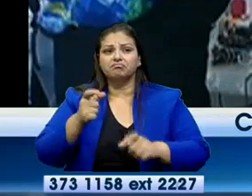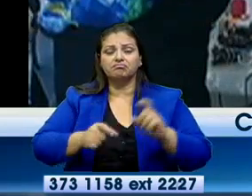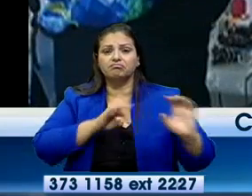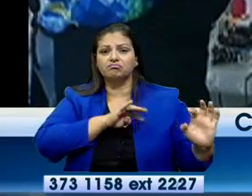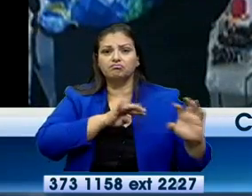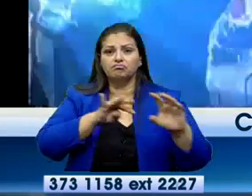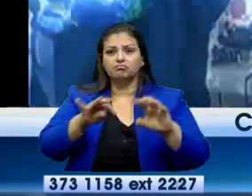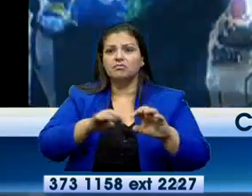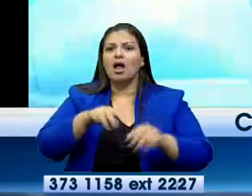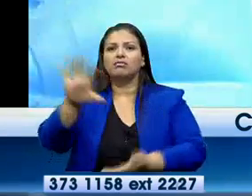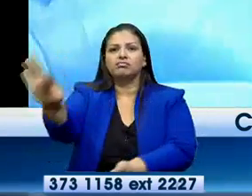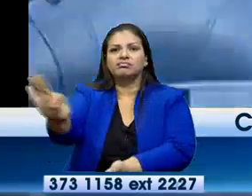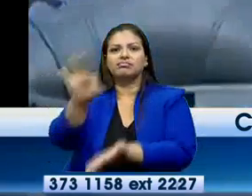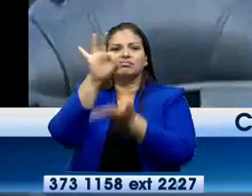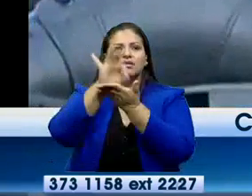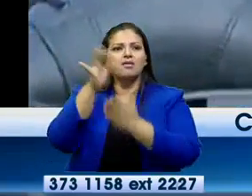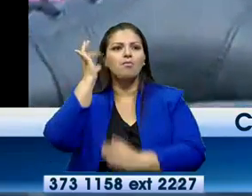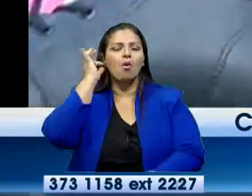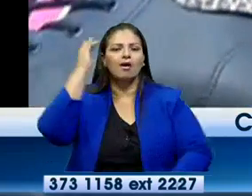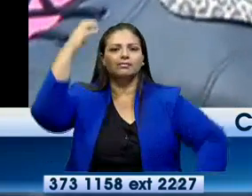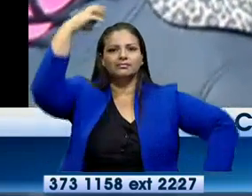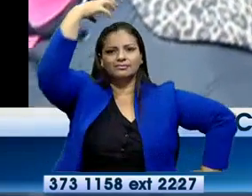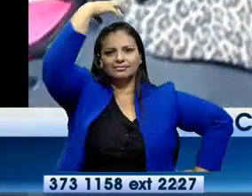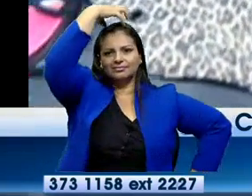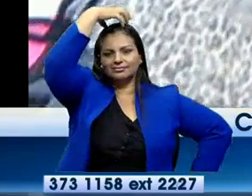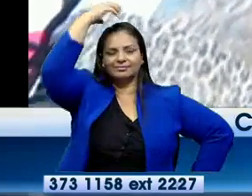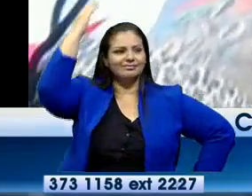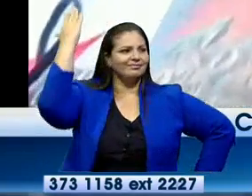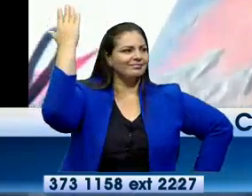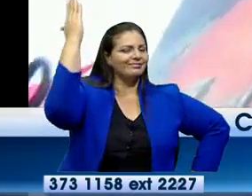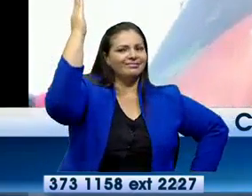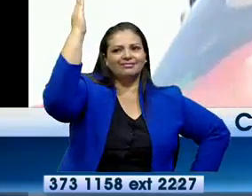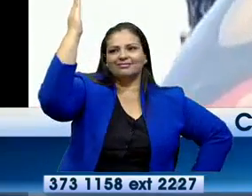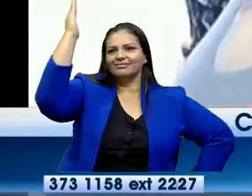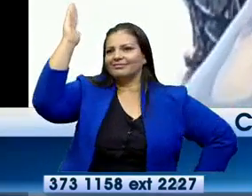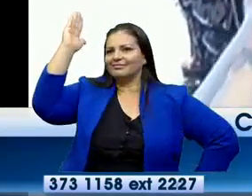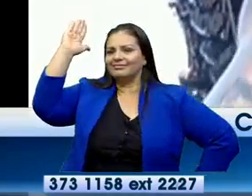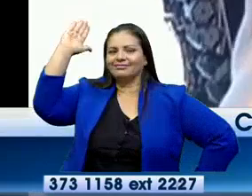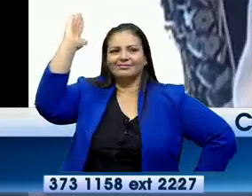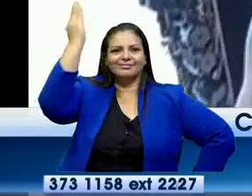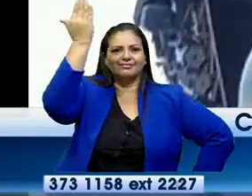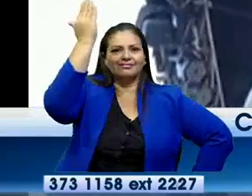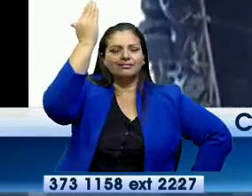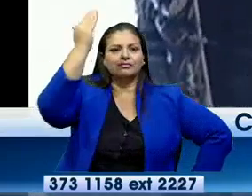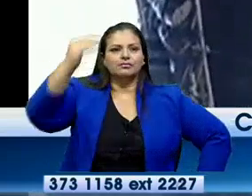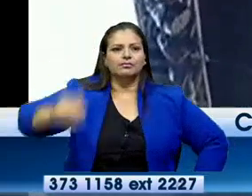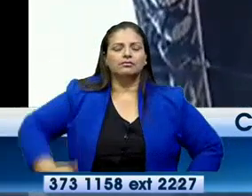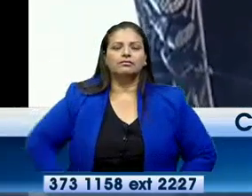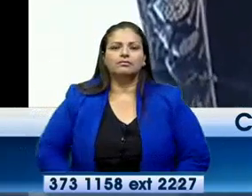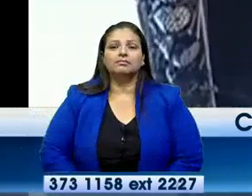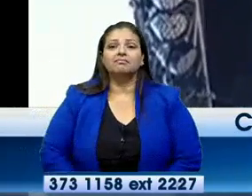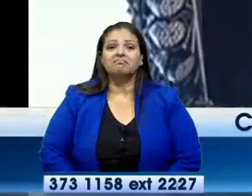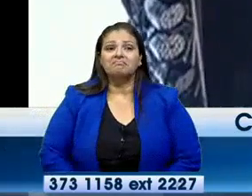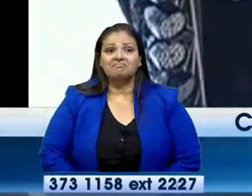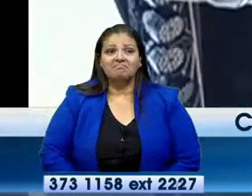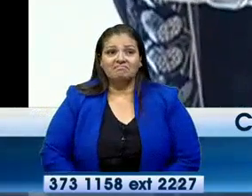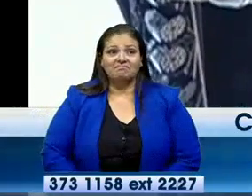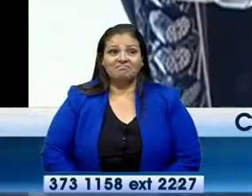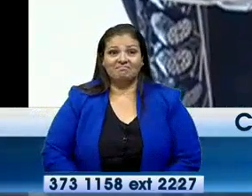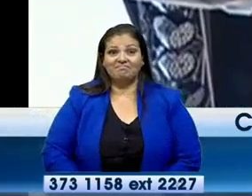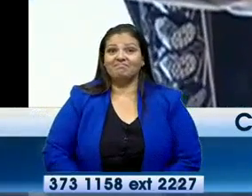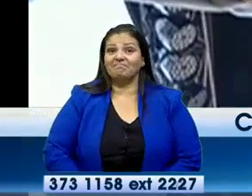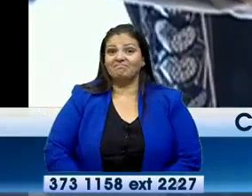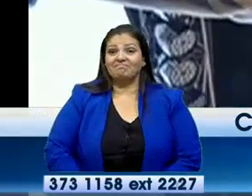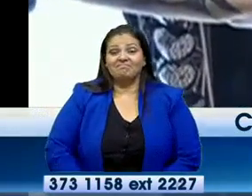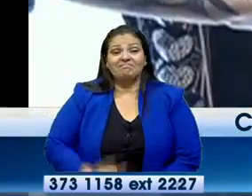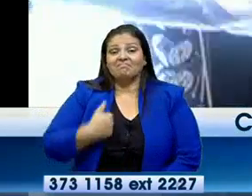tatú, fue visitado por miles de amantes de este arte popular. Nunca pensé llegar a ser tatuadora, pero ahí